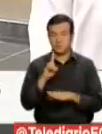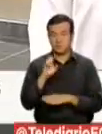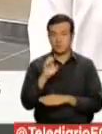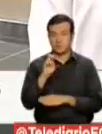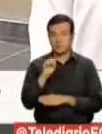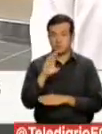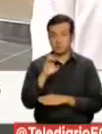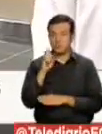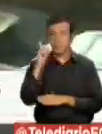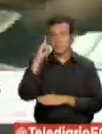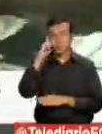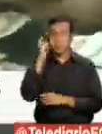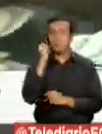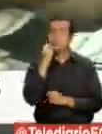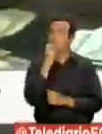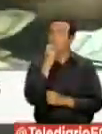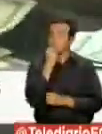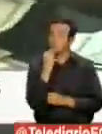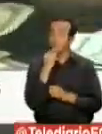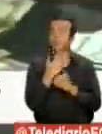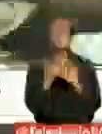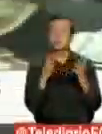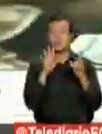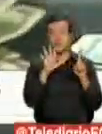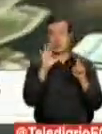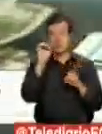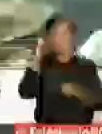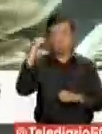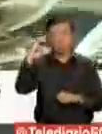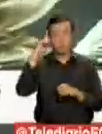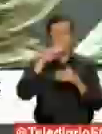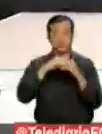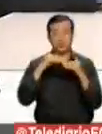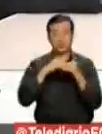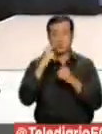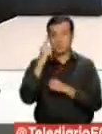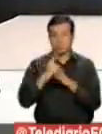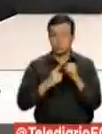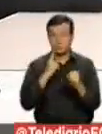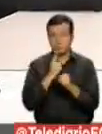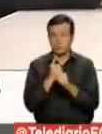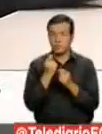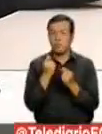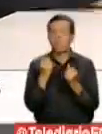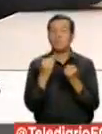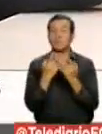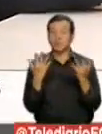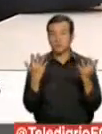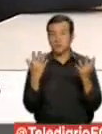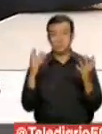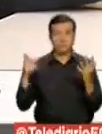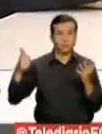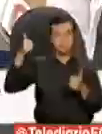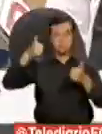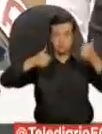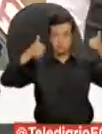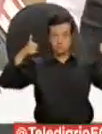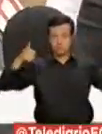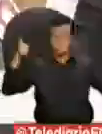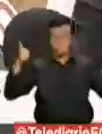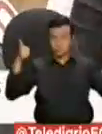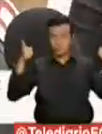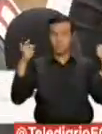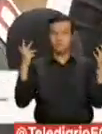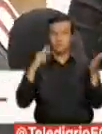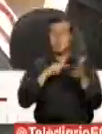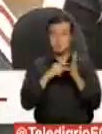representaría un ahorro para el Estado que bordeará los 60 millones de dólares anuales. El recorte iniciaría desde el nivel jerárquico superior. La intención,